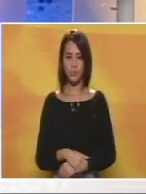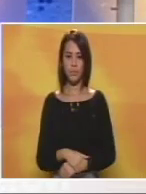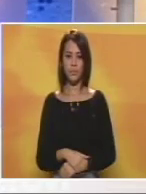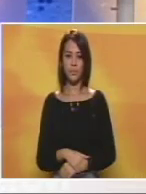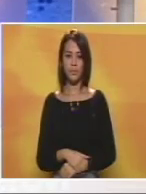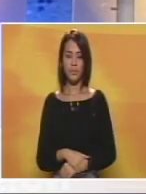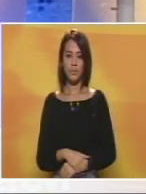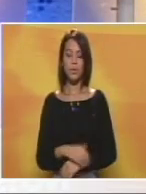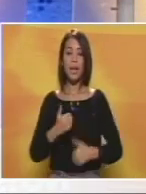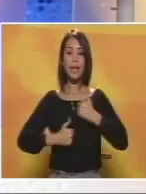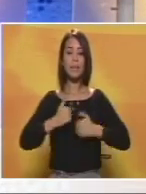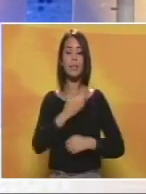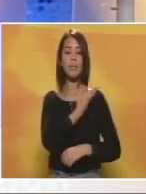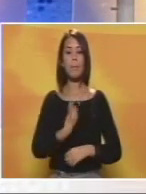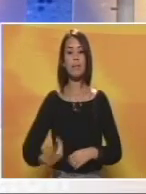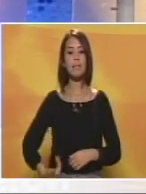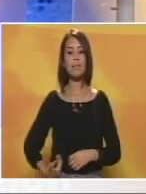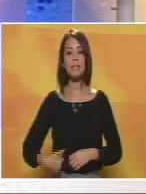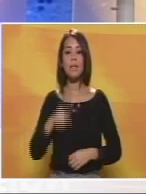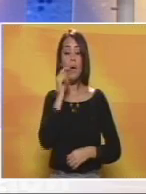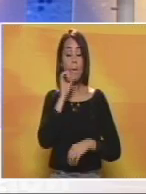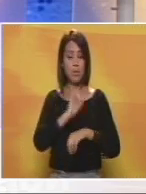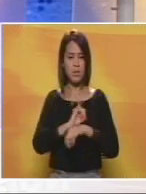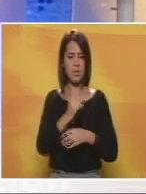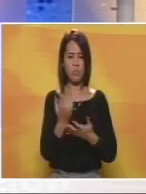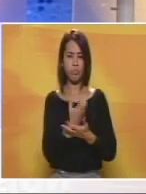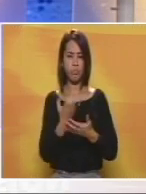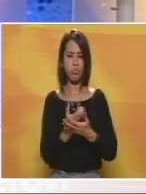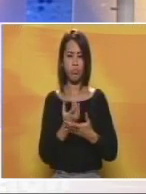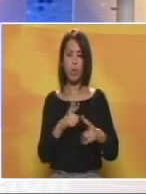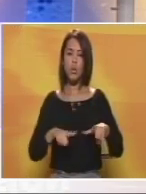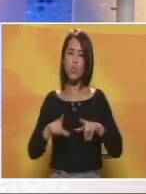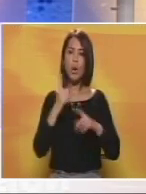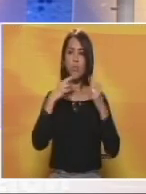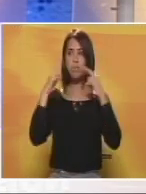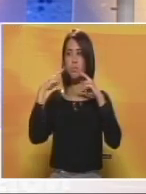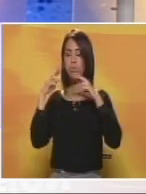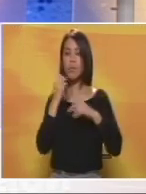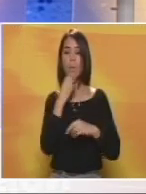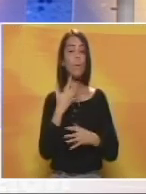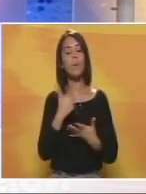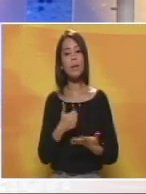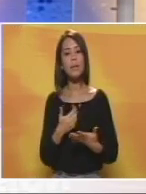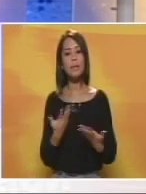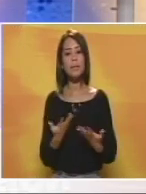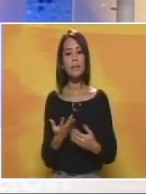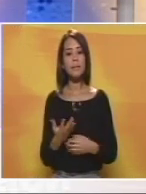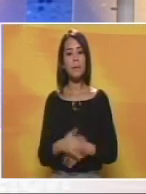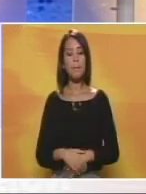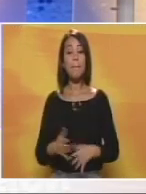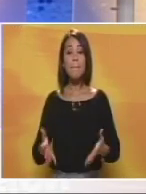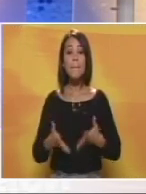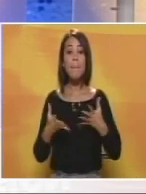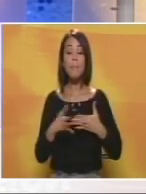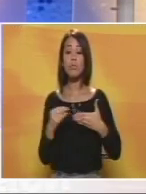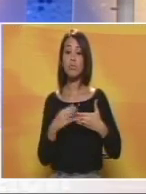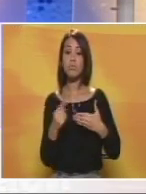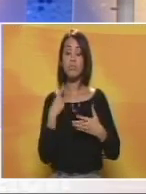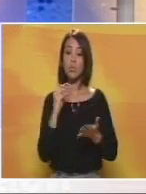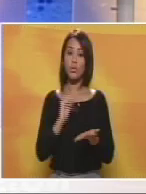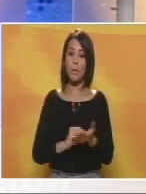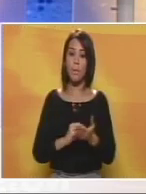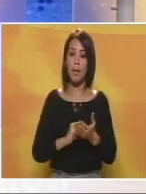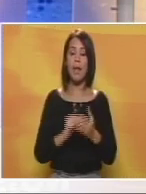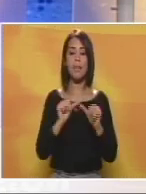Continuamos. El candidato presidencial Javier Bertucci aseguró que el sector turístico es la mayor herramienta para generar divisas junto a la activación del